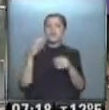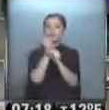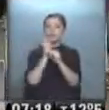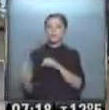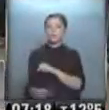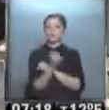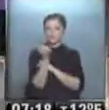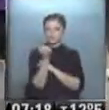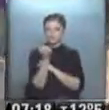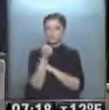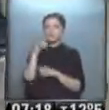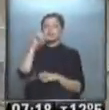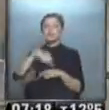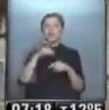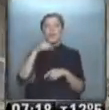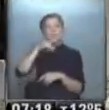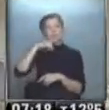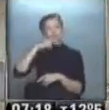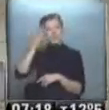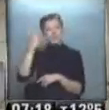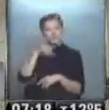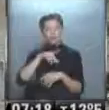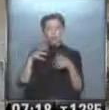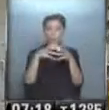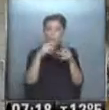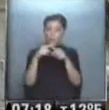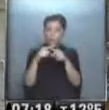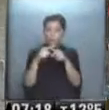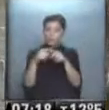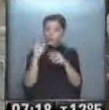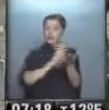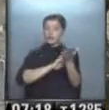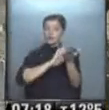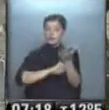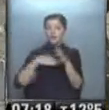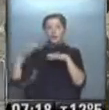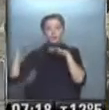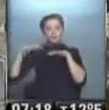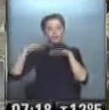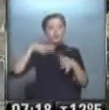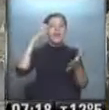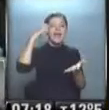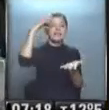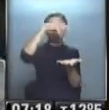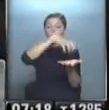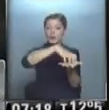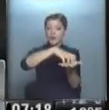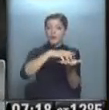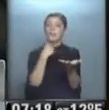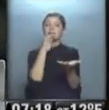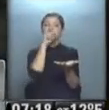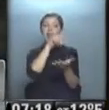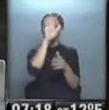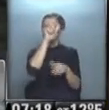viernes militantes de partidos de izquierdas se movilizaron hasta los tribunales para pedir que no se le reduzca la condena al autor intelectual del homicidio